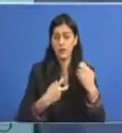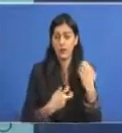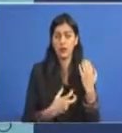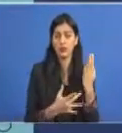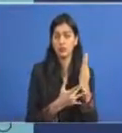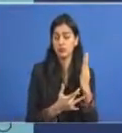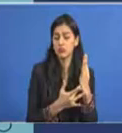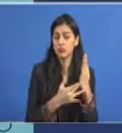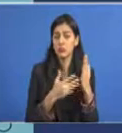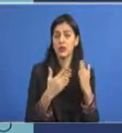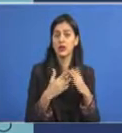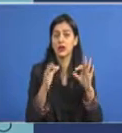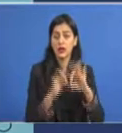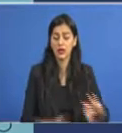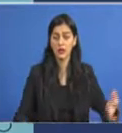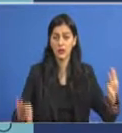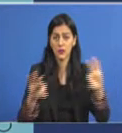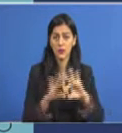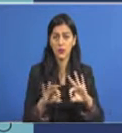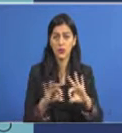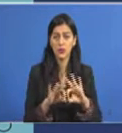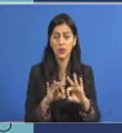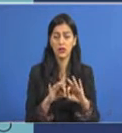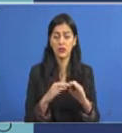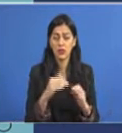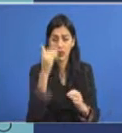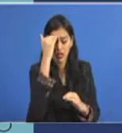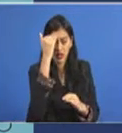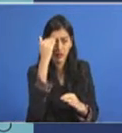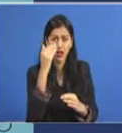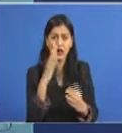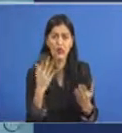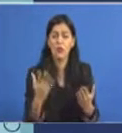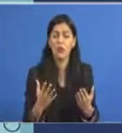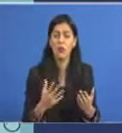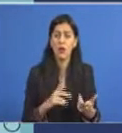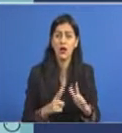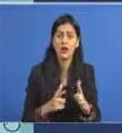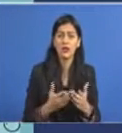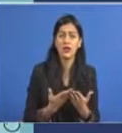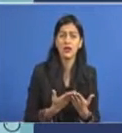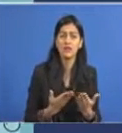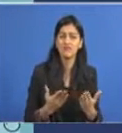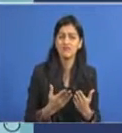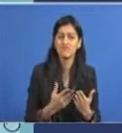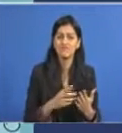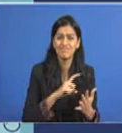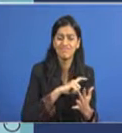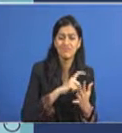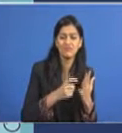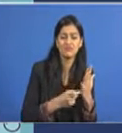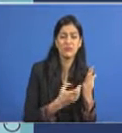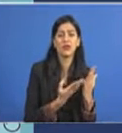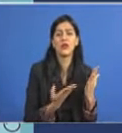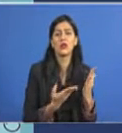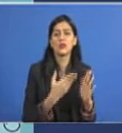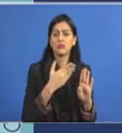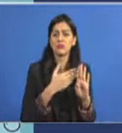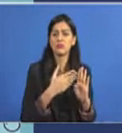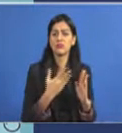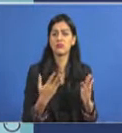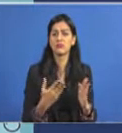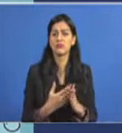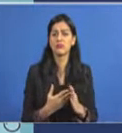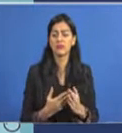es importante establecer e identificar cuáles son las autoridades competentes que rigen la actividad al cual yo me voy a